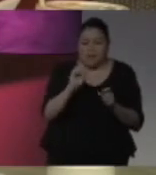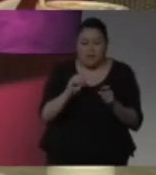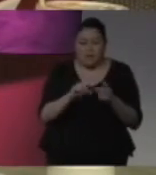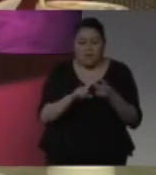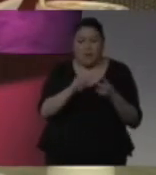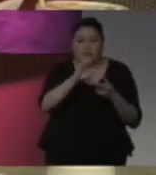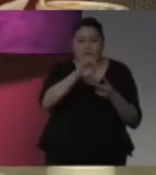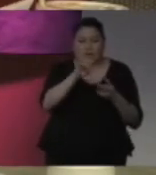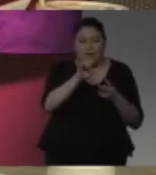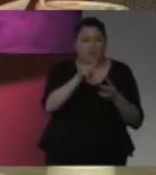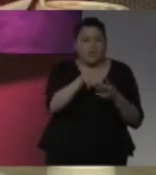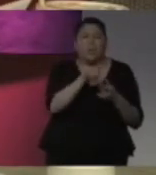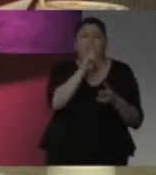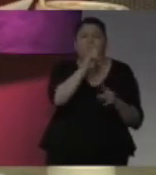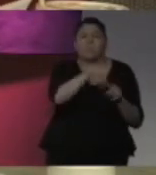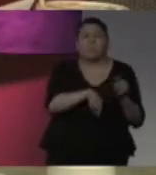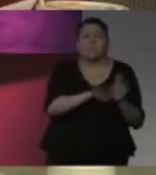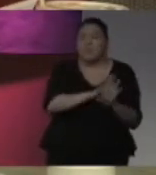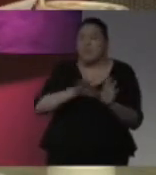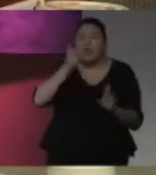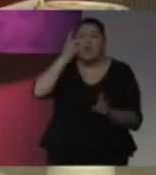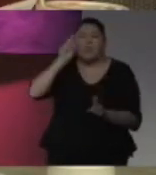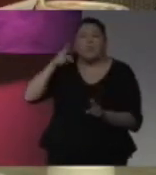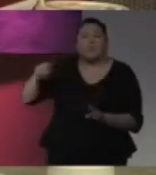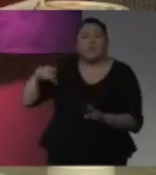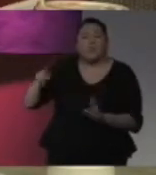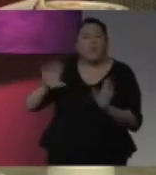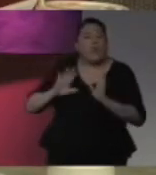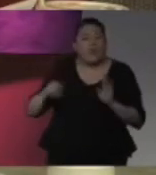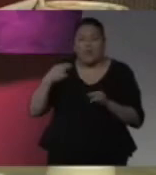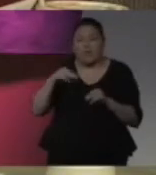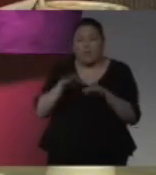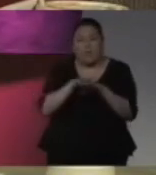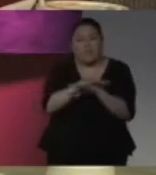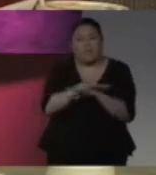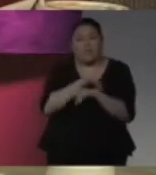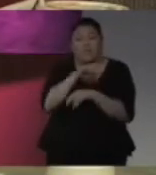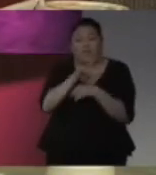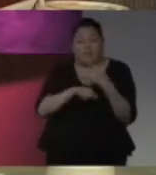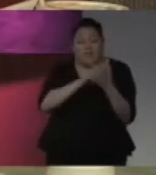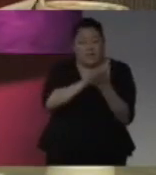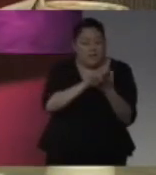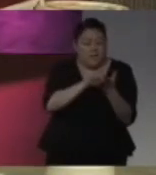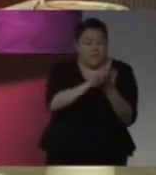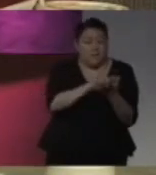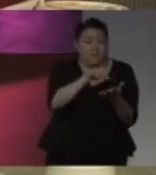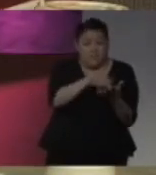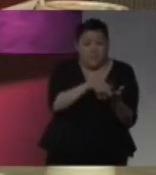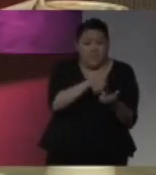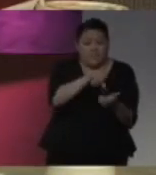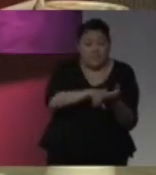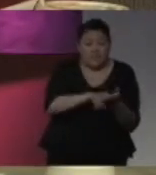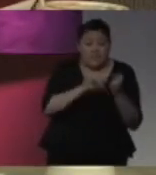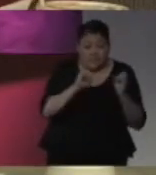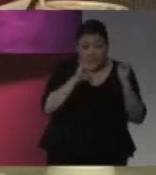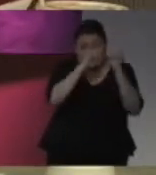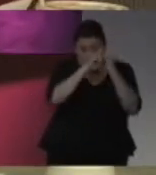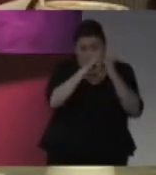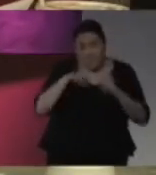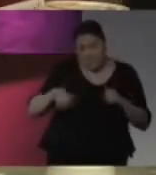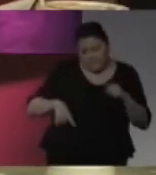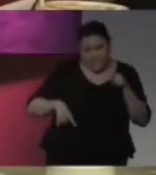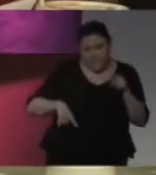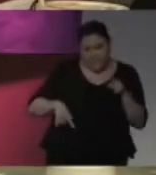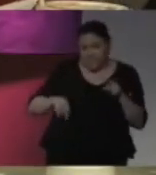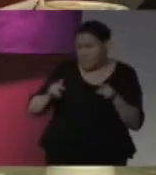van convirtiendo en propiedad privada. Pero eso funciona finalmente como leyes orgánicas al interior de las instituciones. Bueno,